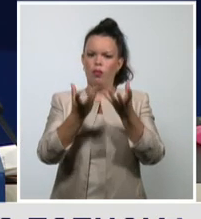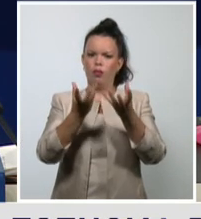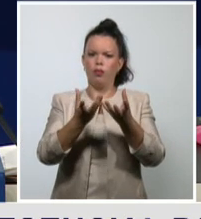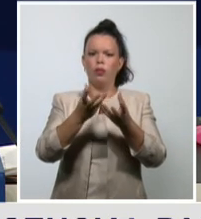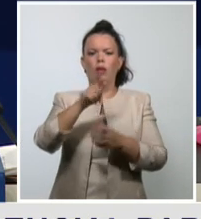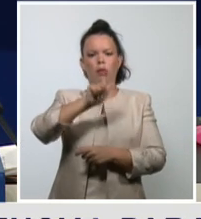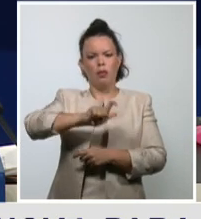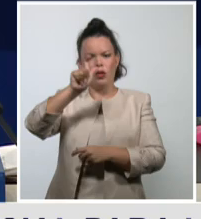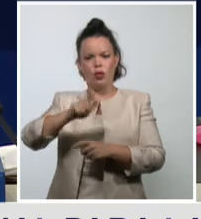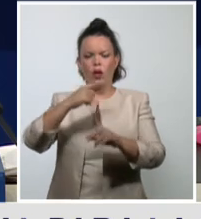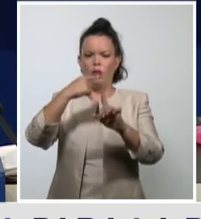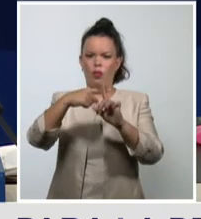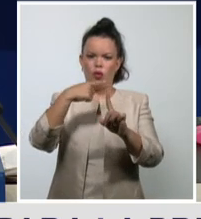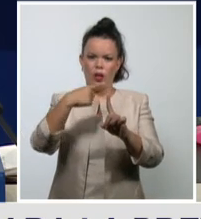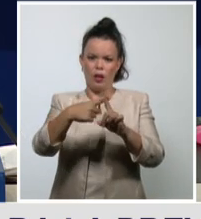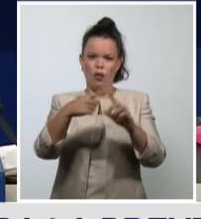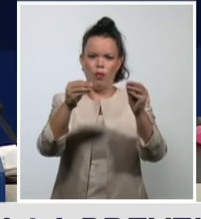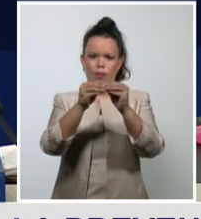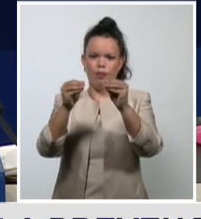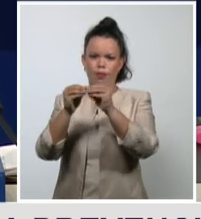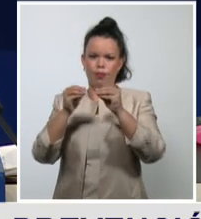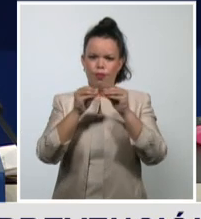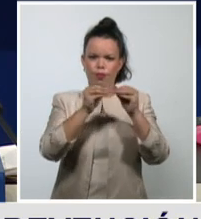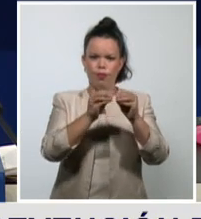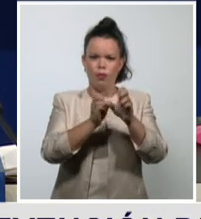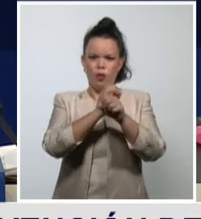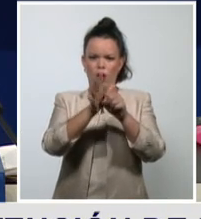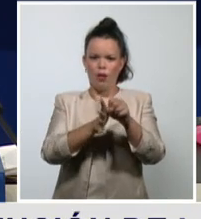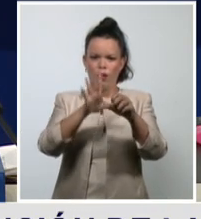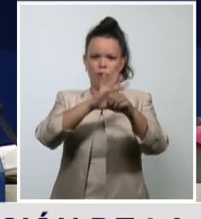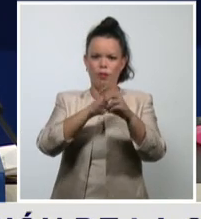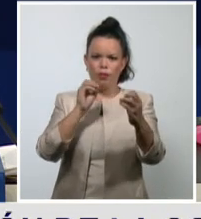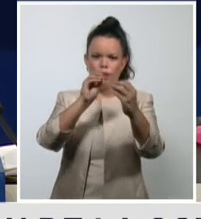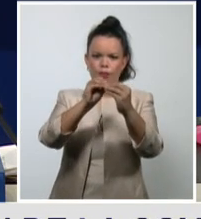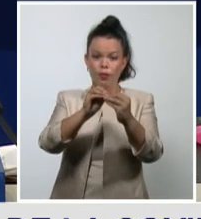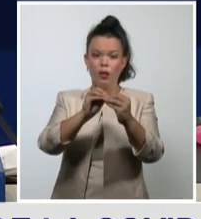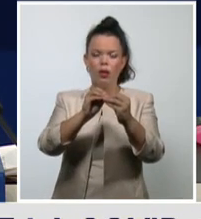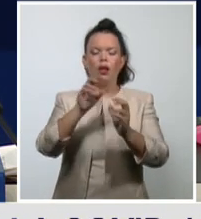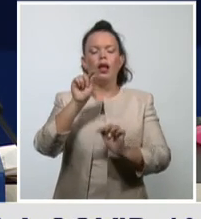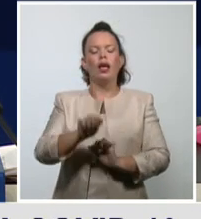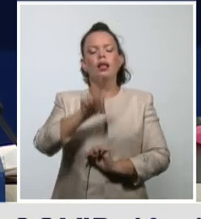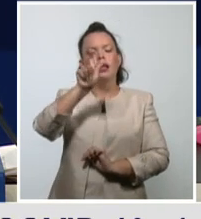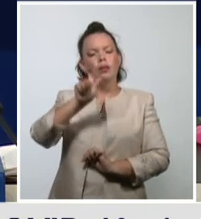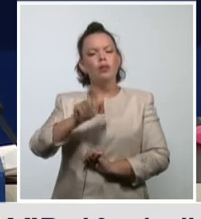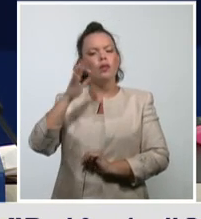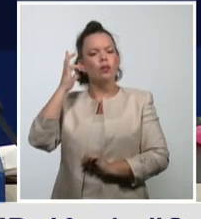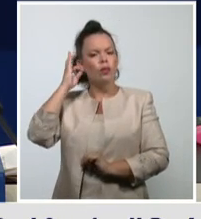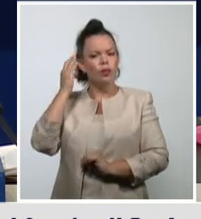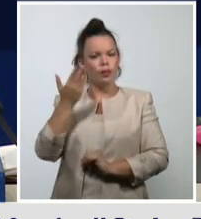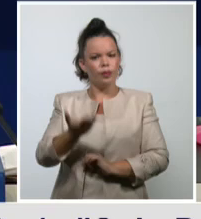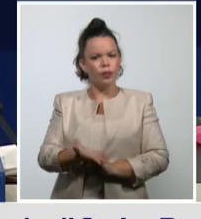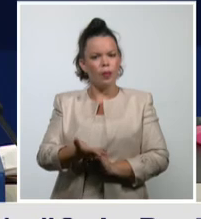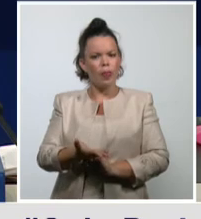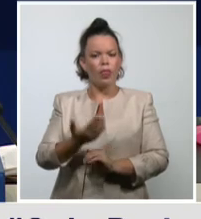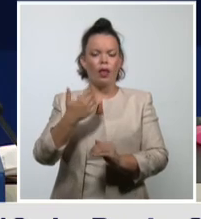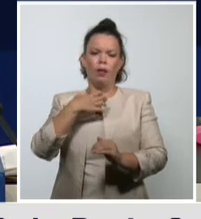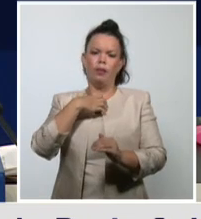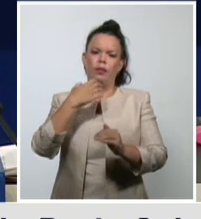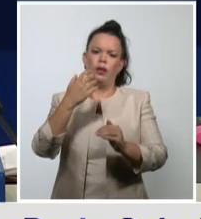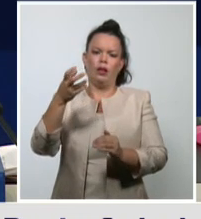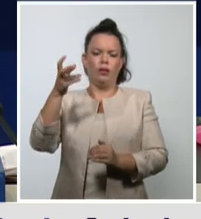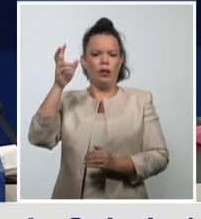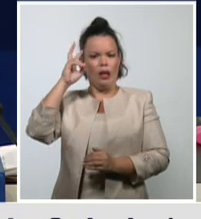confirmados, contagiados. Era una persona que tenía además un retraso mental, una